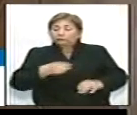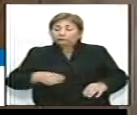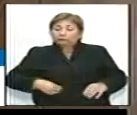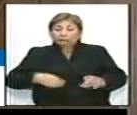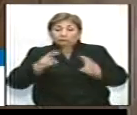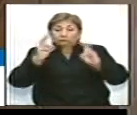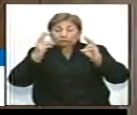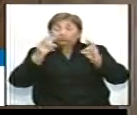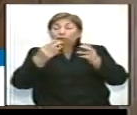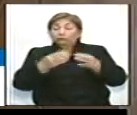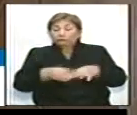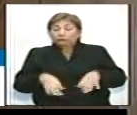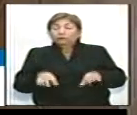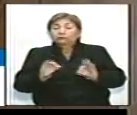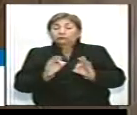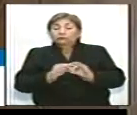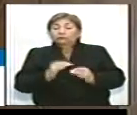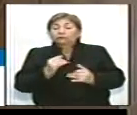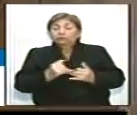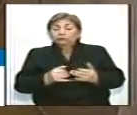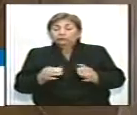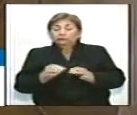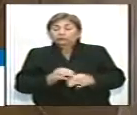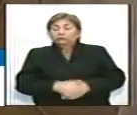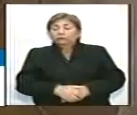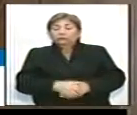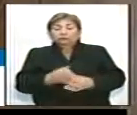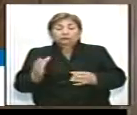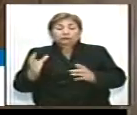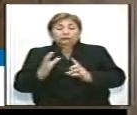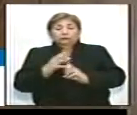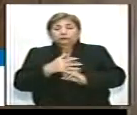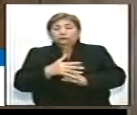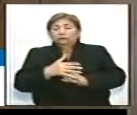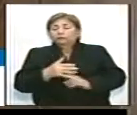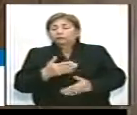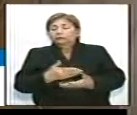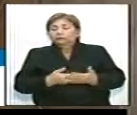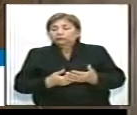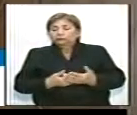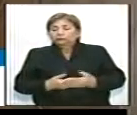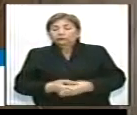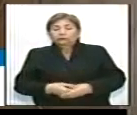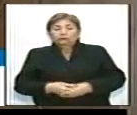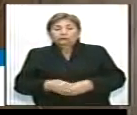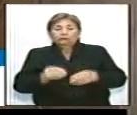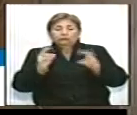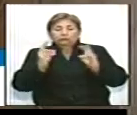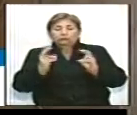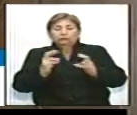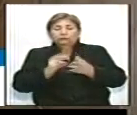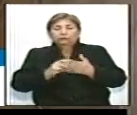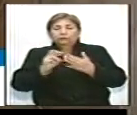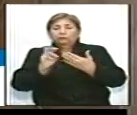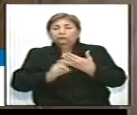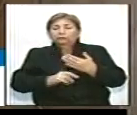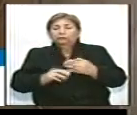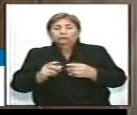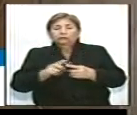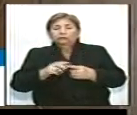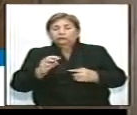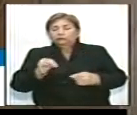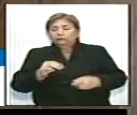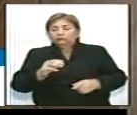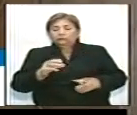temas importantes que tienen que ser abordados, el tema del proyecto Tía María, el tema